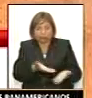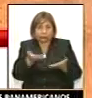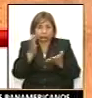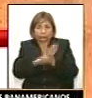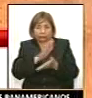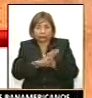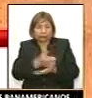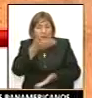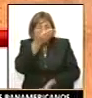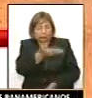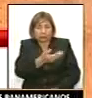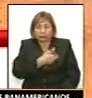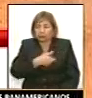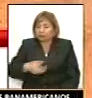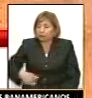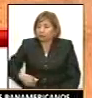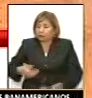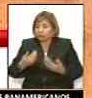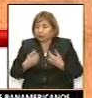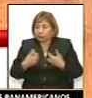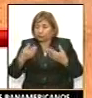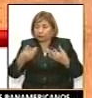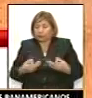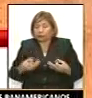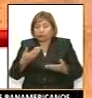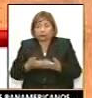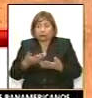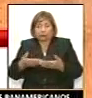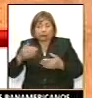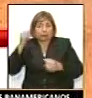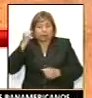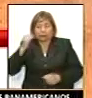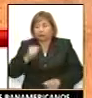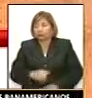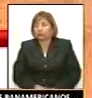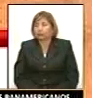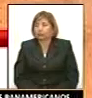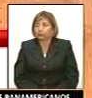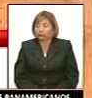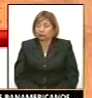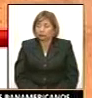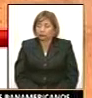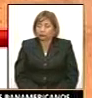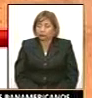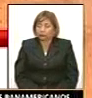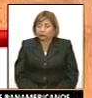parte de la presidencia y tendrá las herramientas para defenderse.